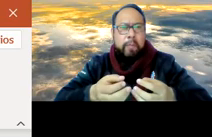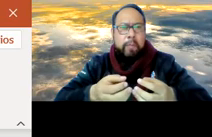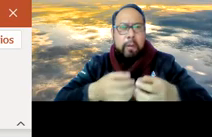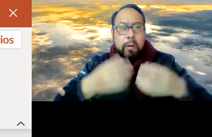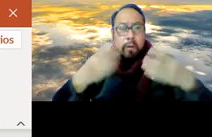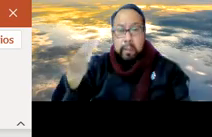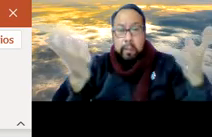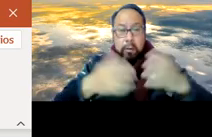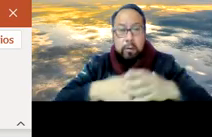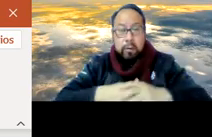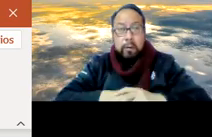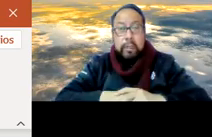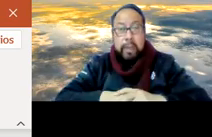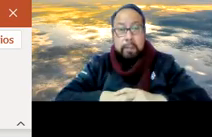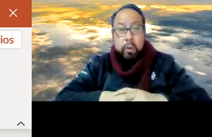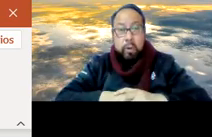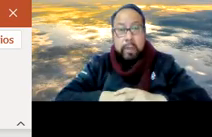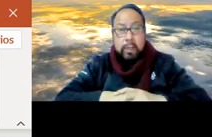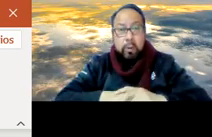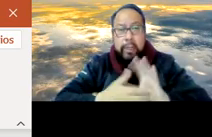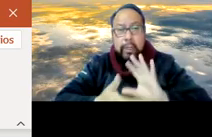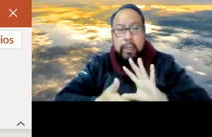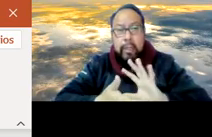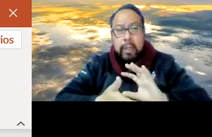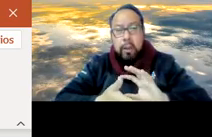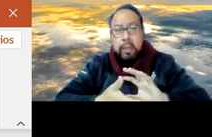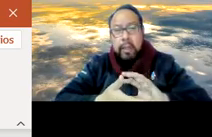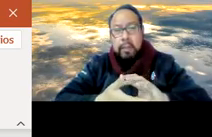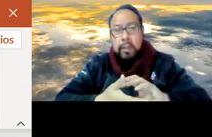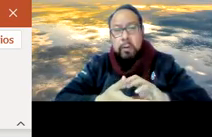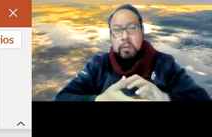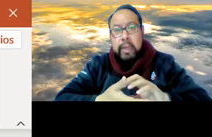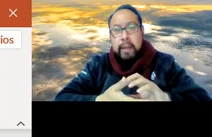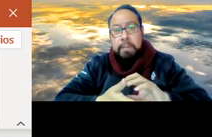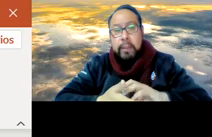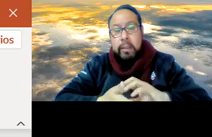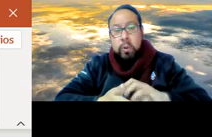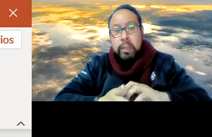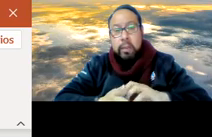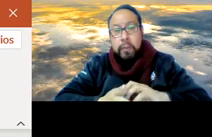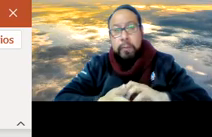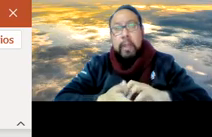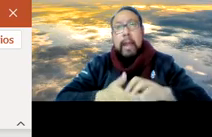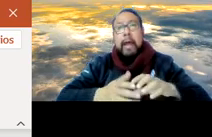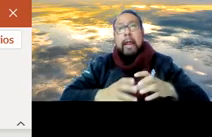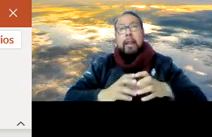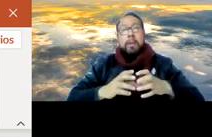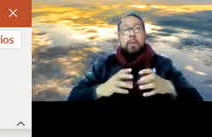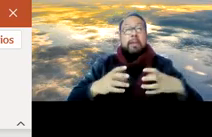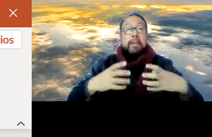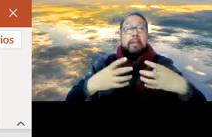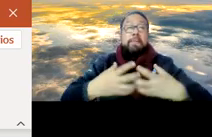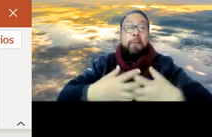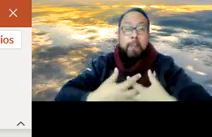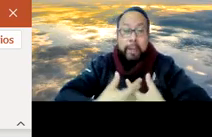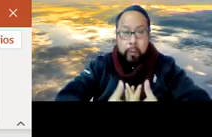especialización o están en otro nivel mucho más alto. Aquí, en los académicos, ya están incluyendo a las